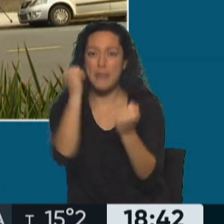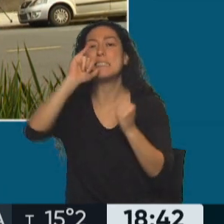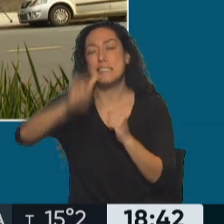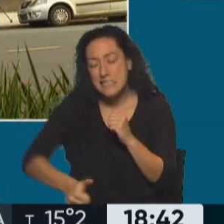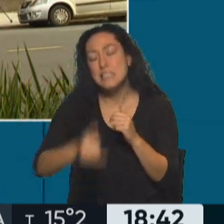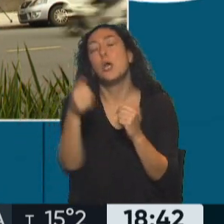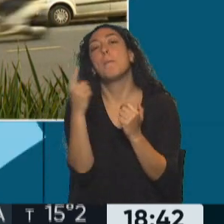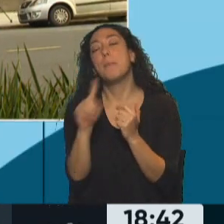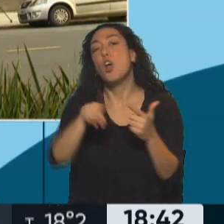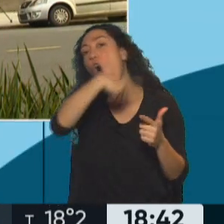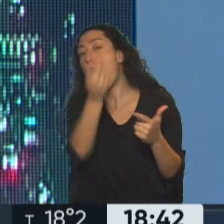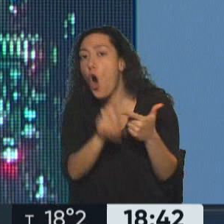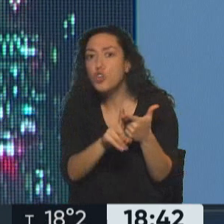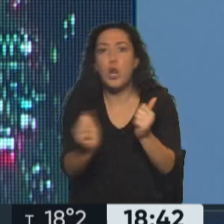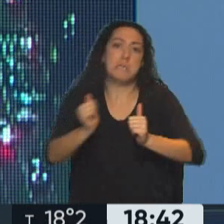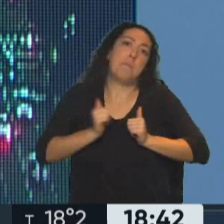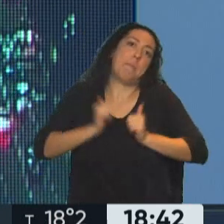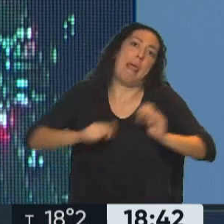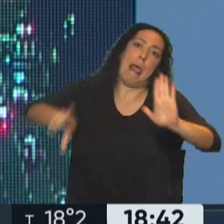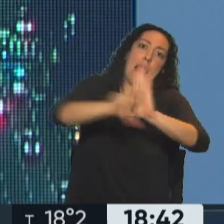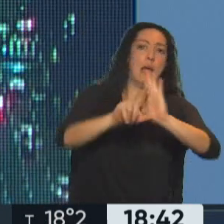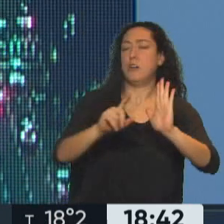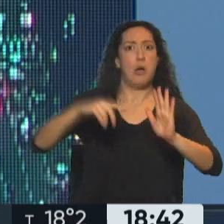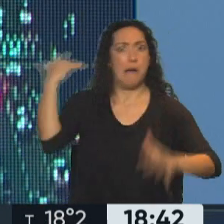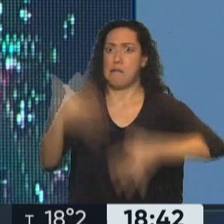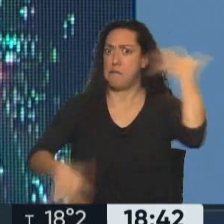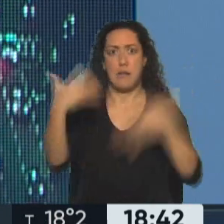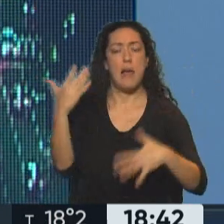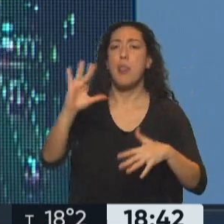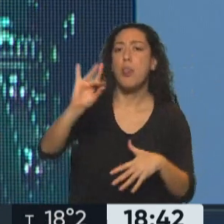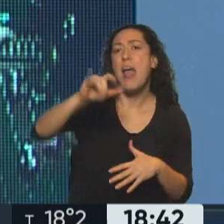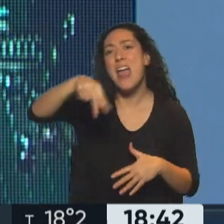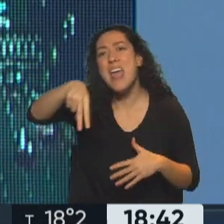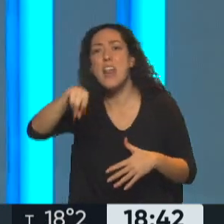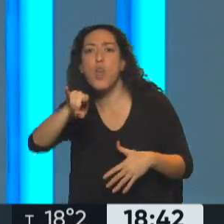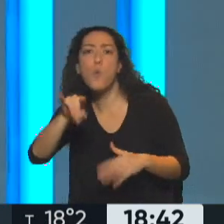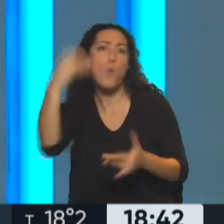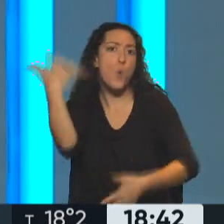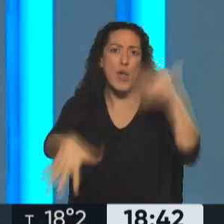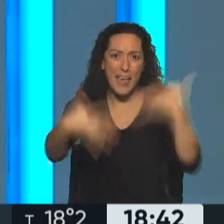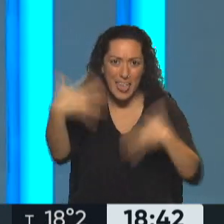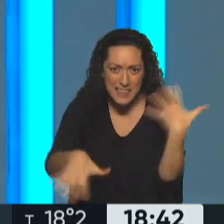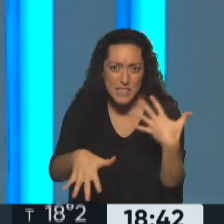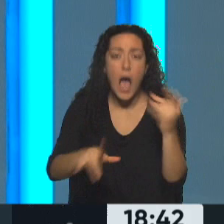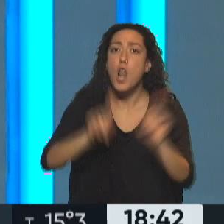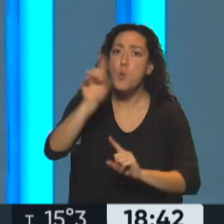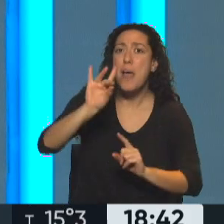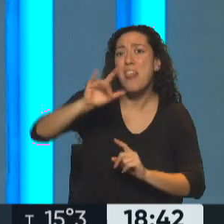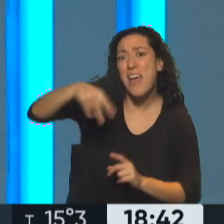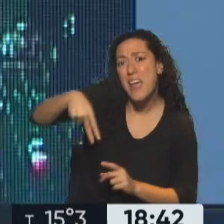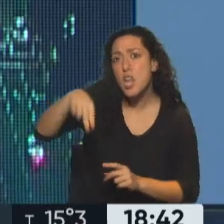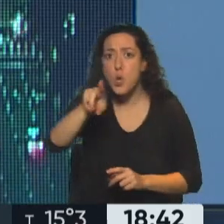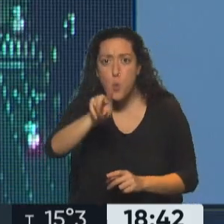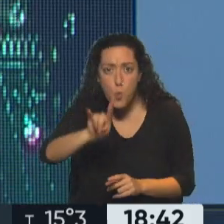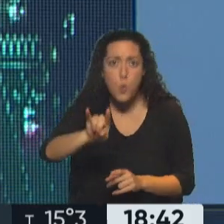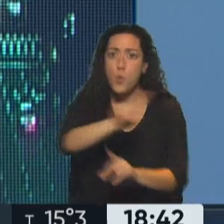que hay otras que no tienen tiempo de esperar la ley. DNU. Van a ser DNU y otras ni siquiera DNU. Fue una